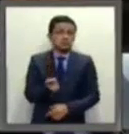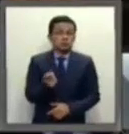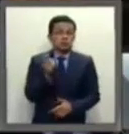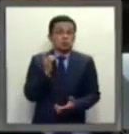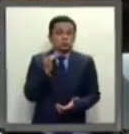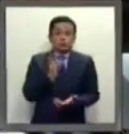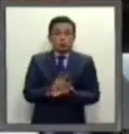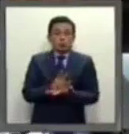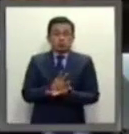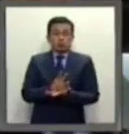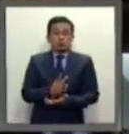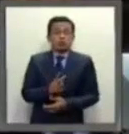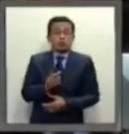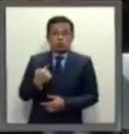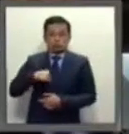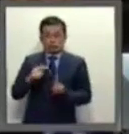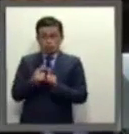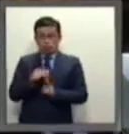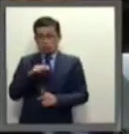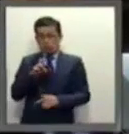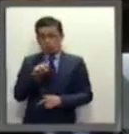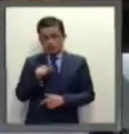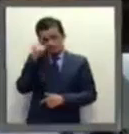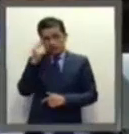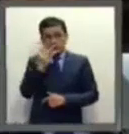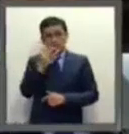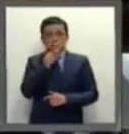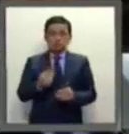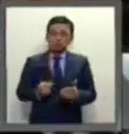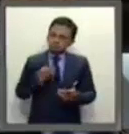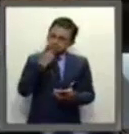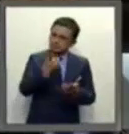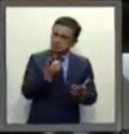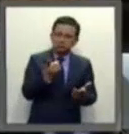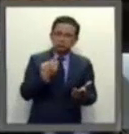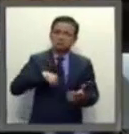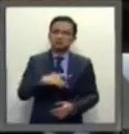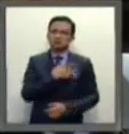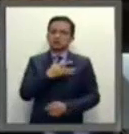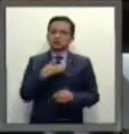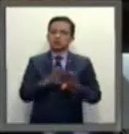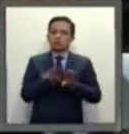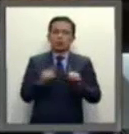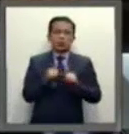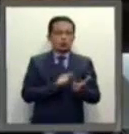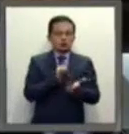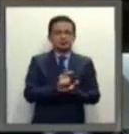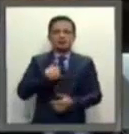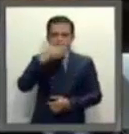solamente hizo uso Morena, en 3 minutos posicionó su sentido de la ley. Sí. Sé que llevan